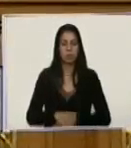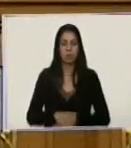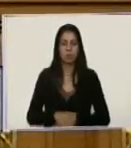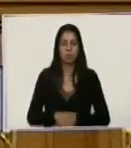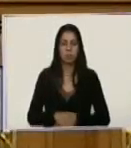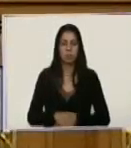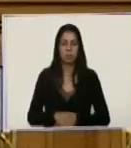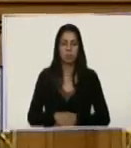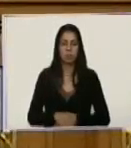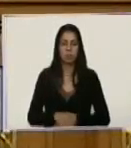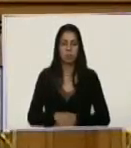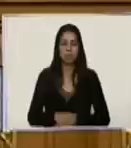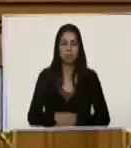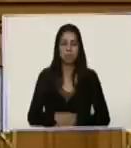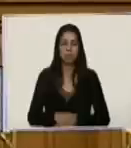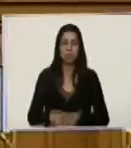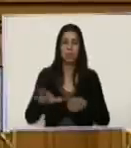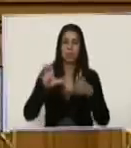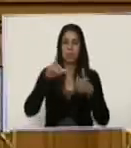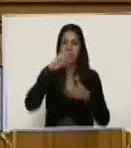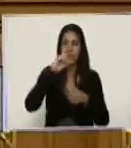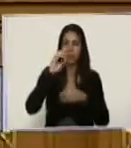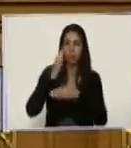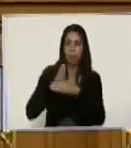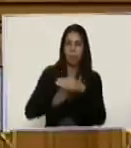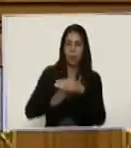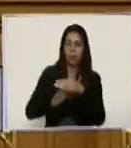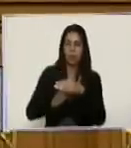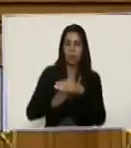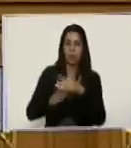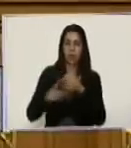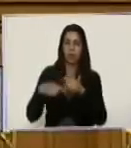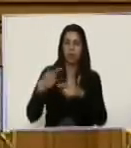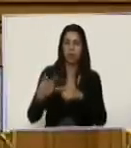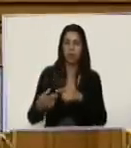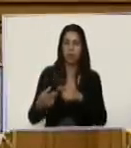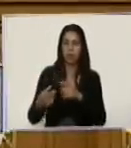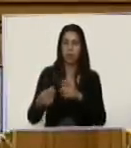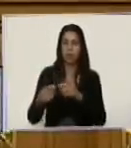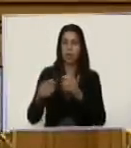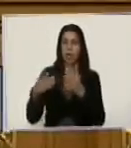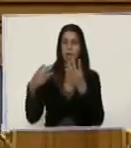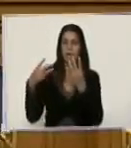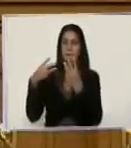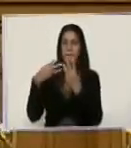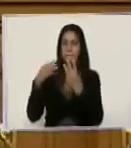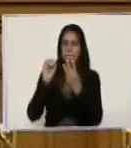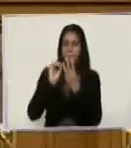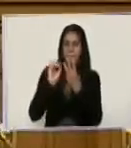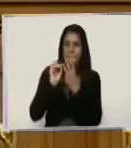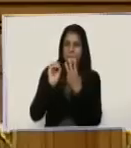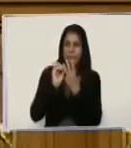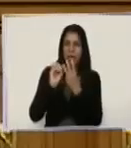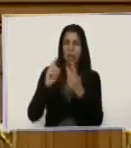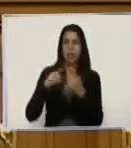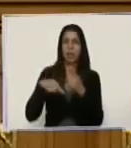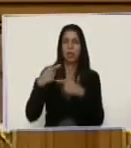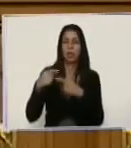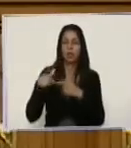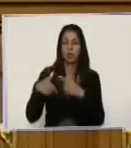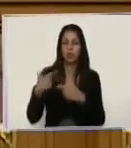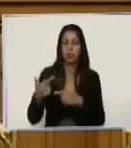el mundo 6 años y medio? ¿Y dónde estará el Petro? ¿Y dónde estará Venezuela? Lo que estoy